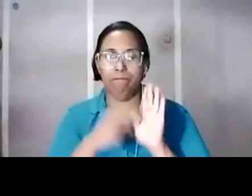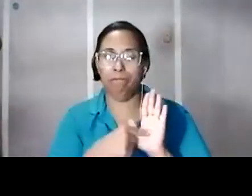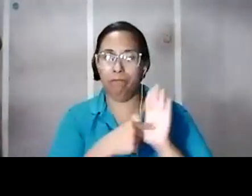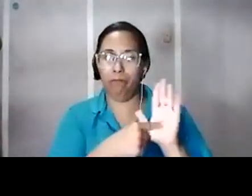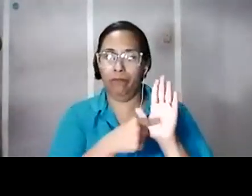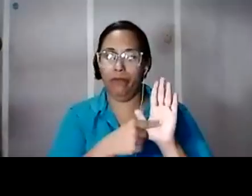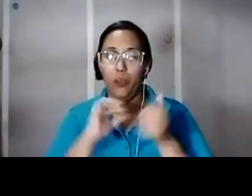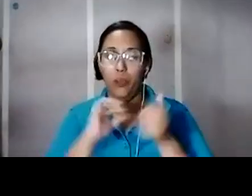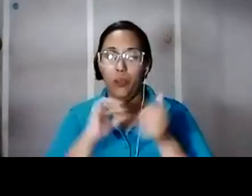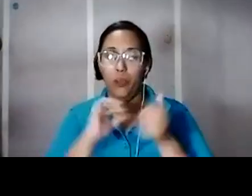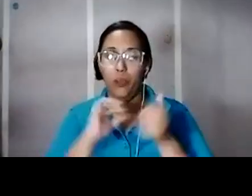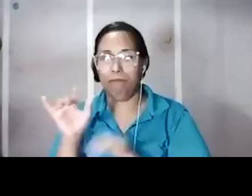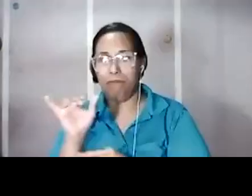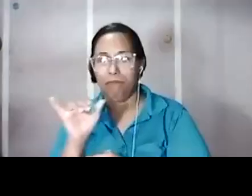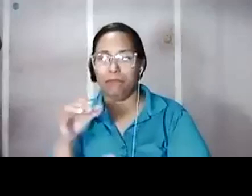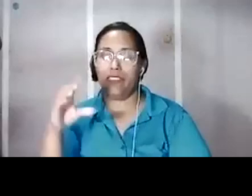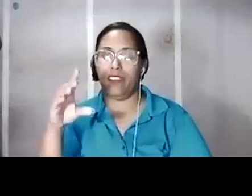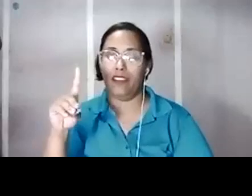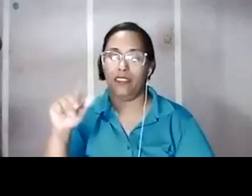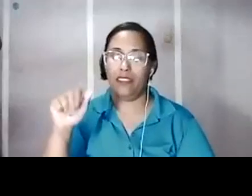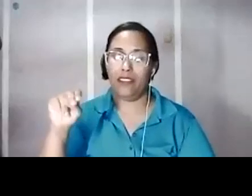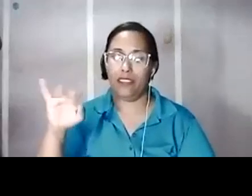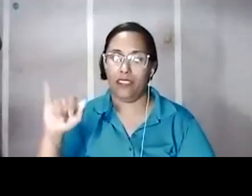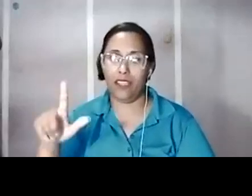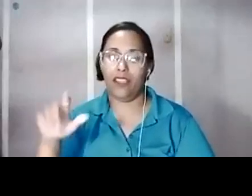como Daniel, Sofía González,